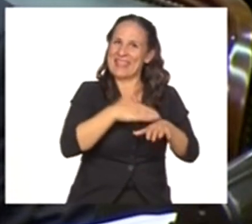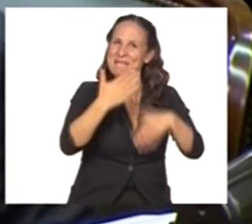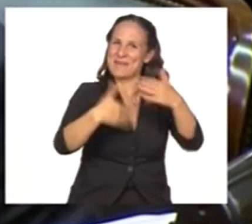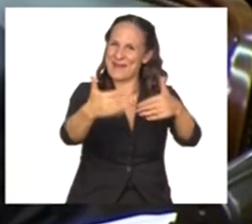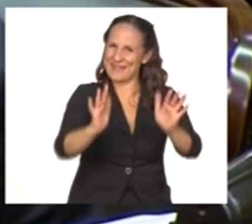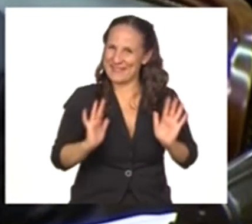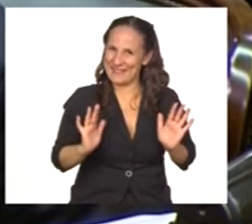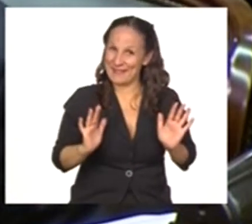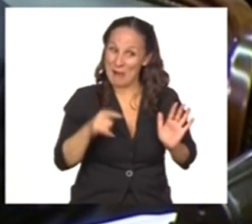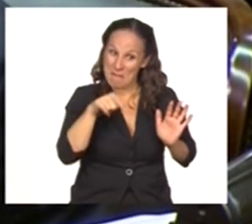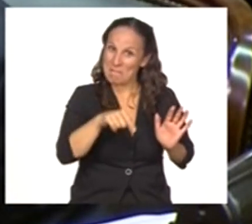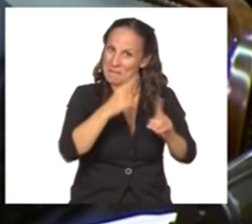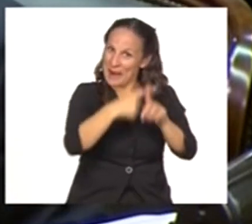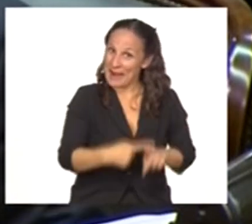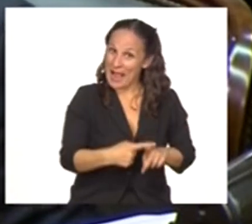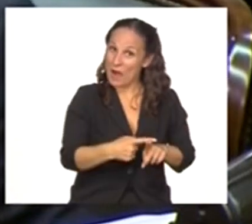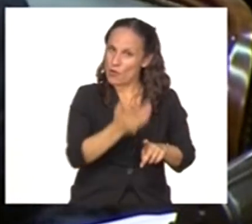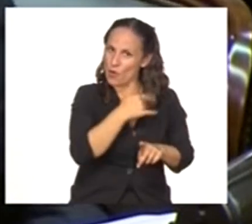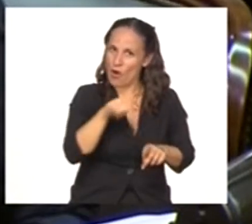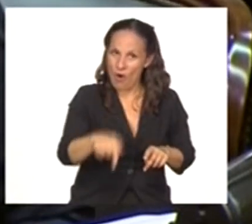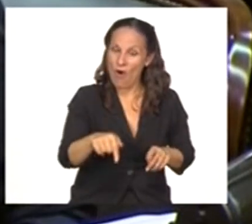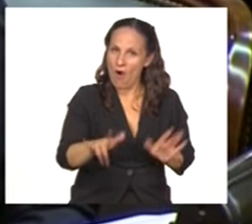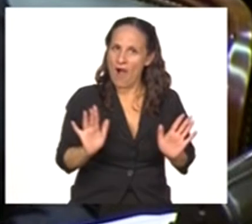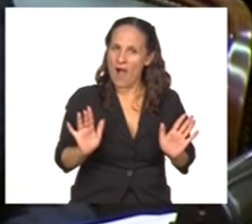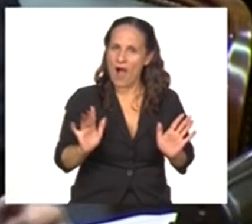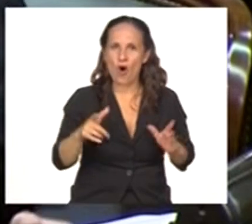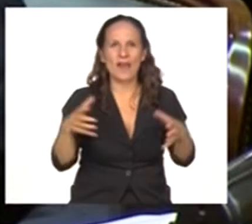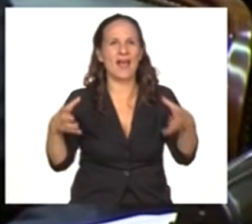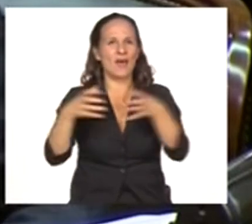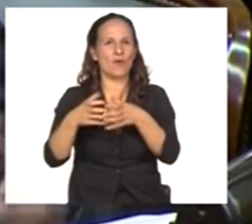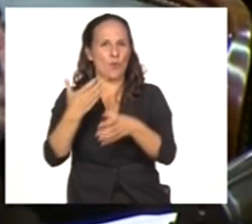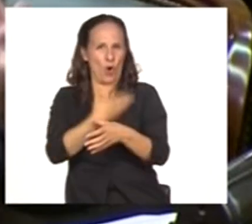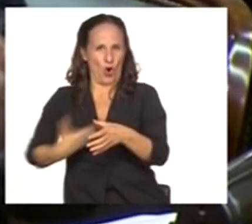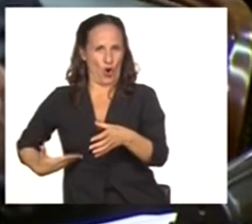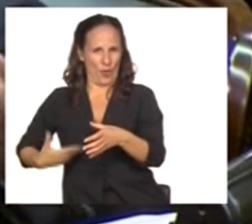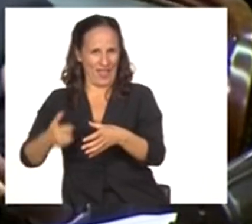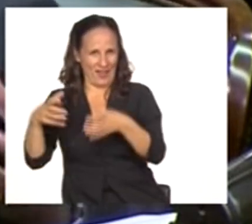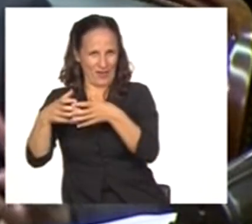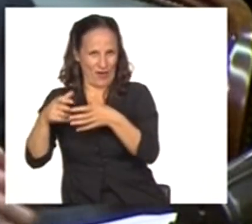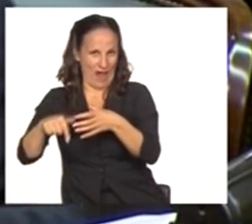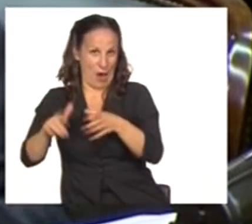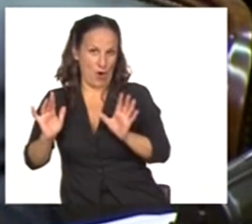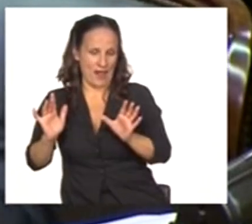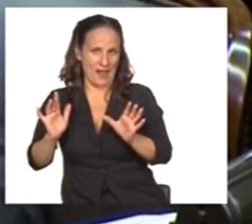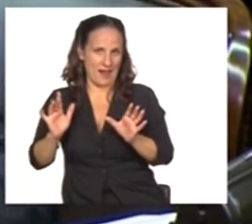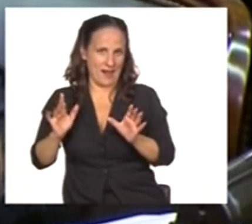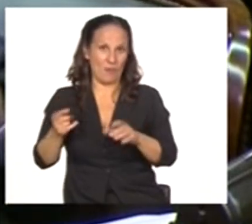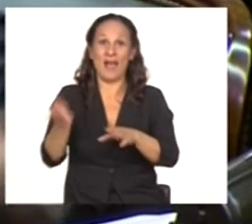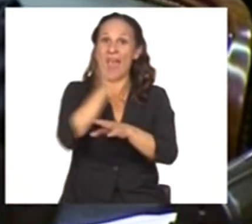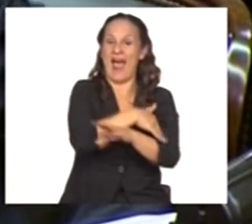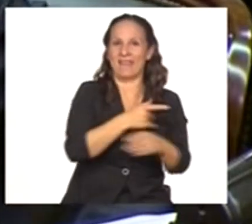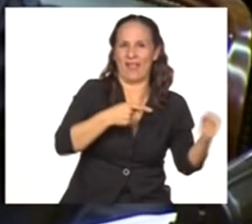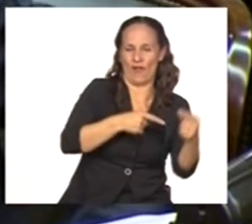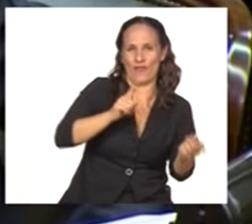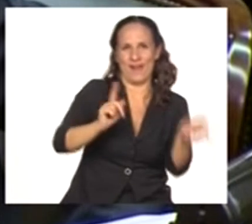Y en esa ocasión, los que hoy les toca estar del lado oficialista, porque la verdad que esta posición no necesariamente se